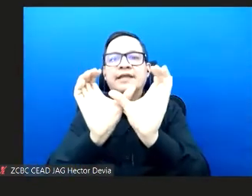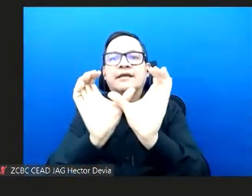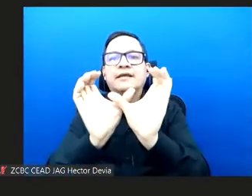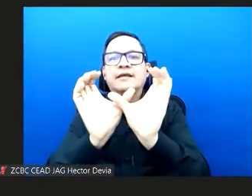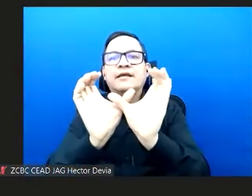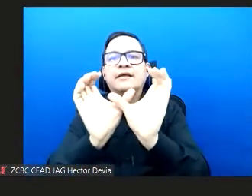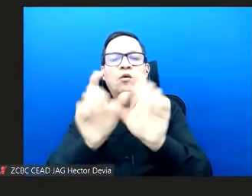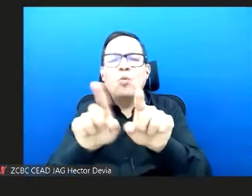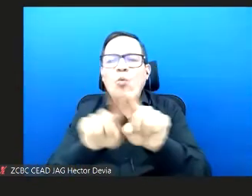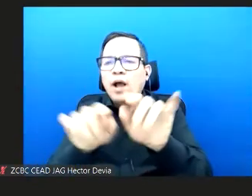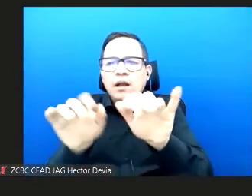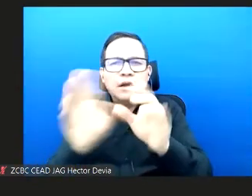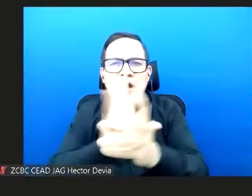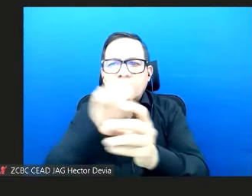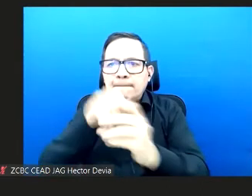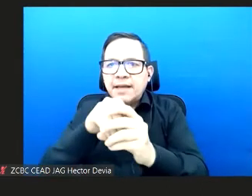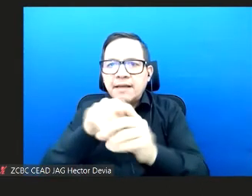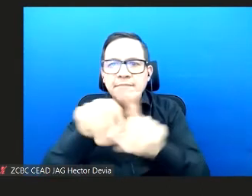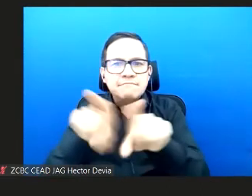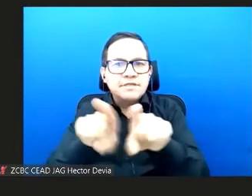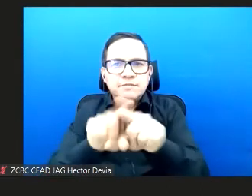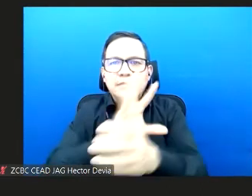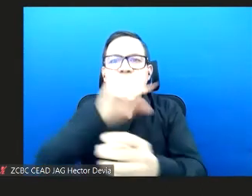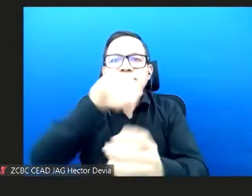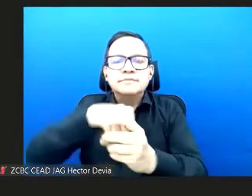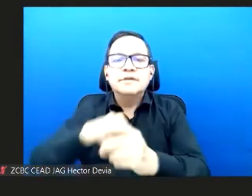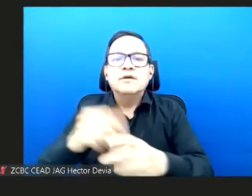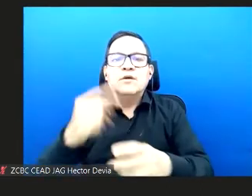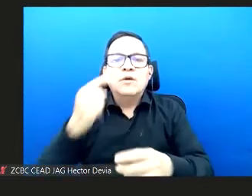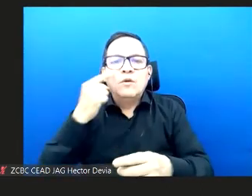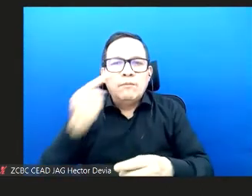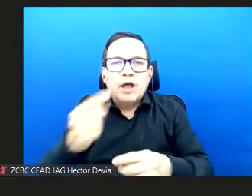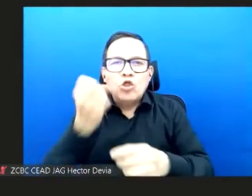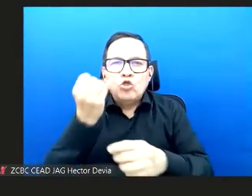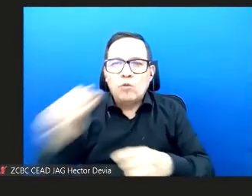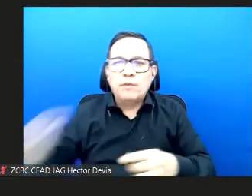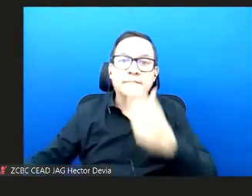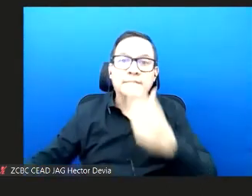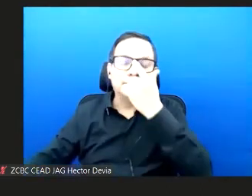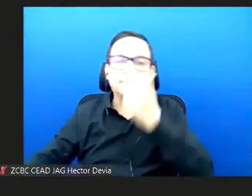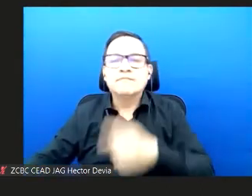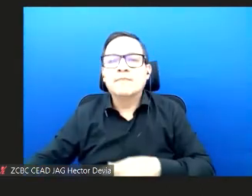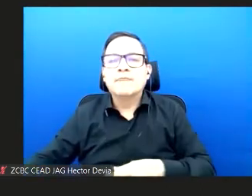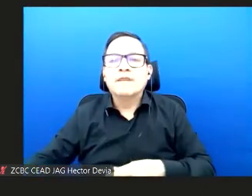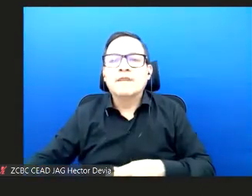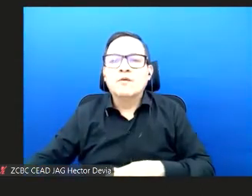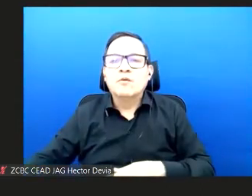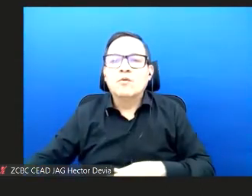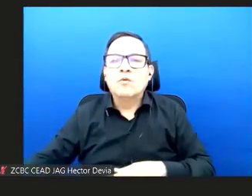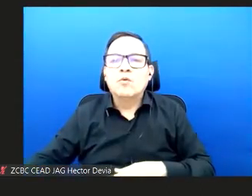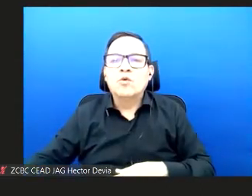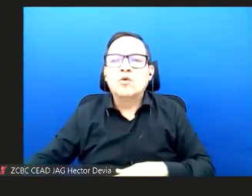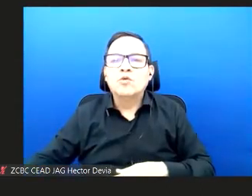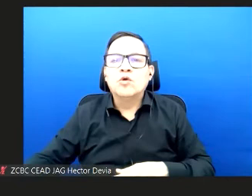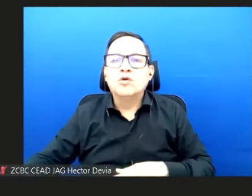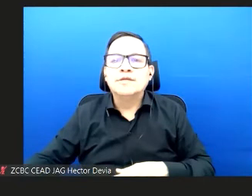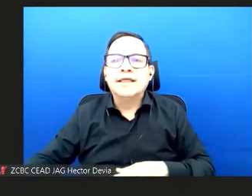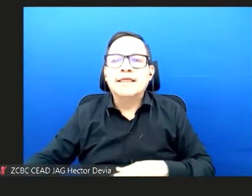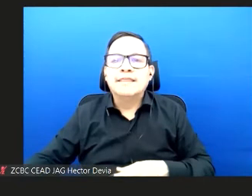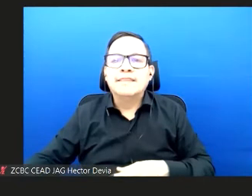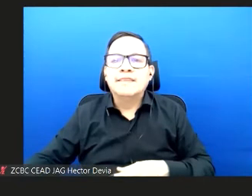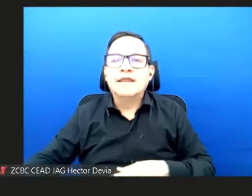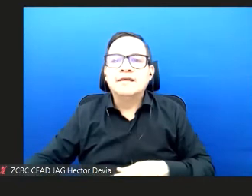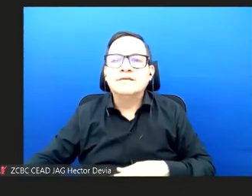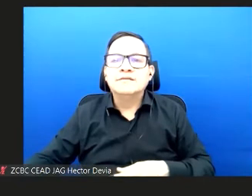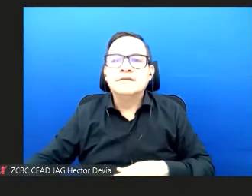ambos conjuntos. Entonces, ahí vemos los números 1, 3, 2, 4, 7, 5, 6, 8, que